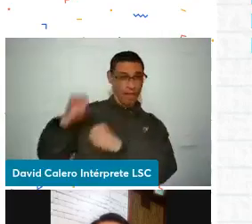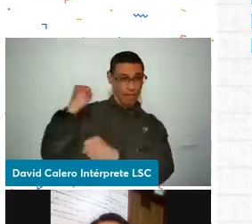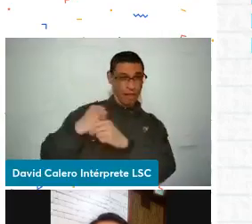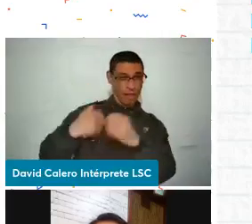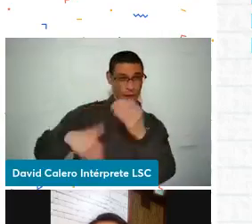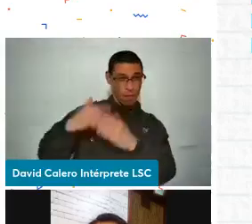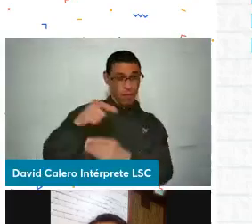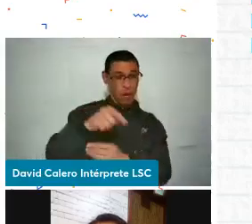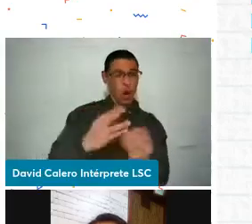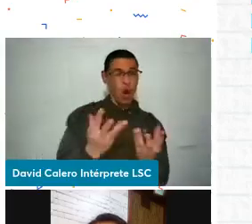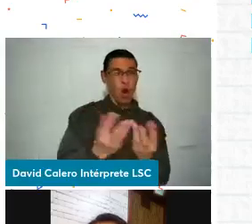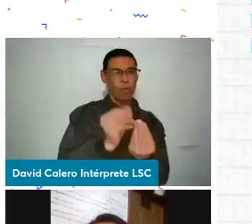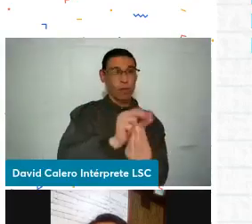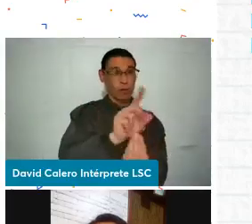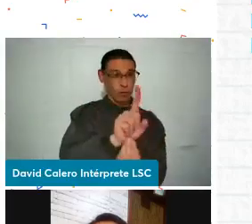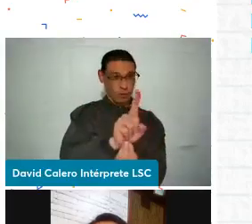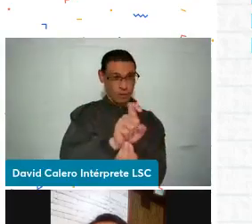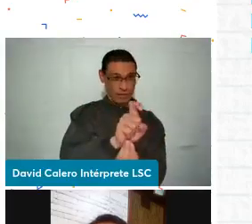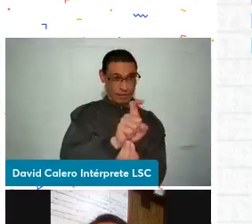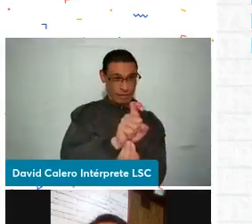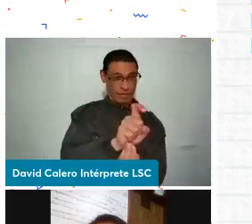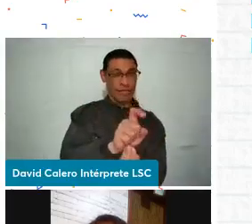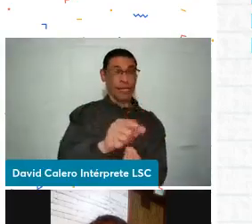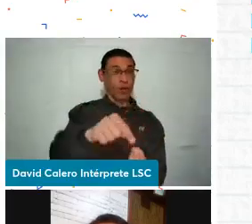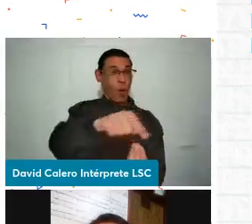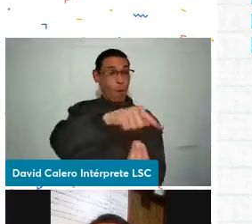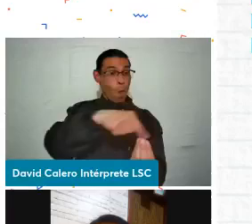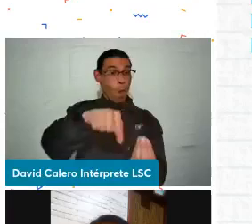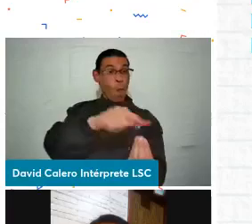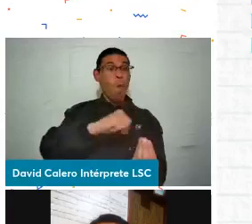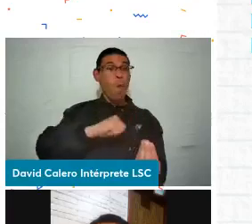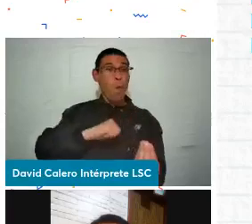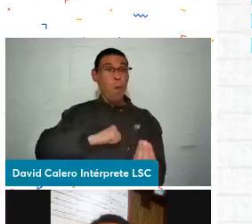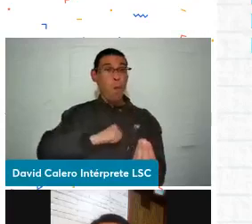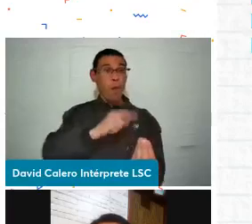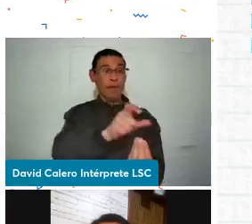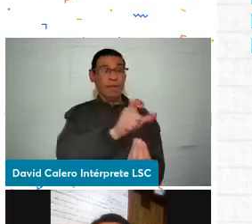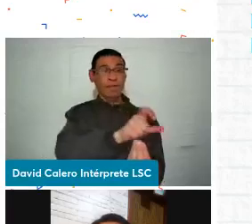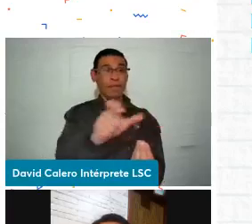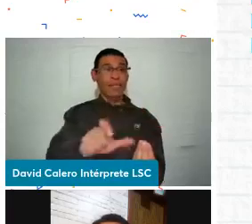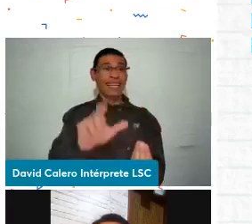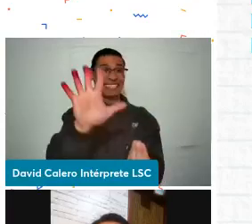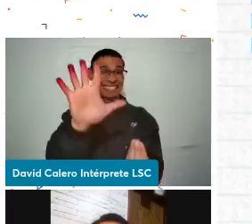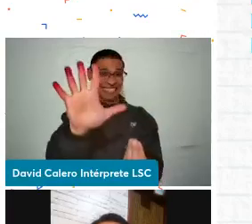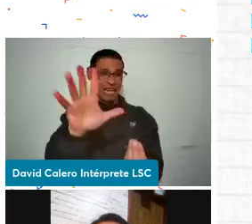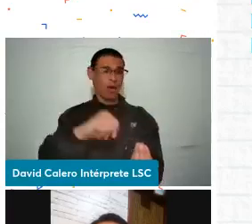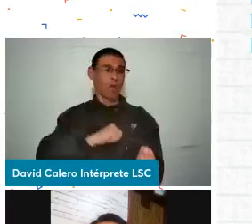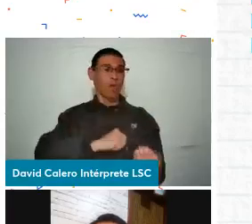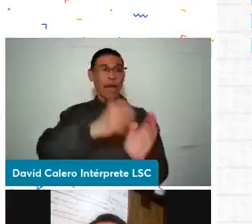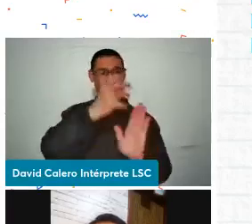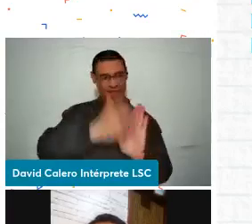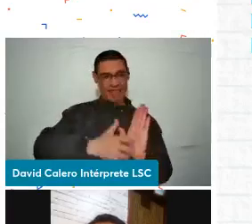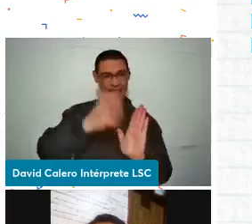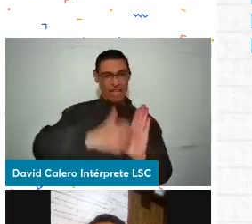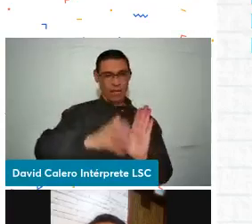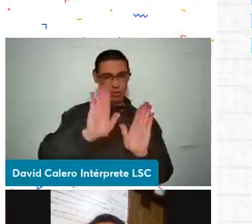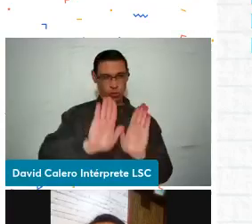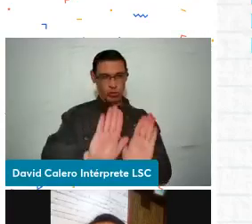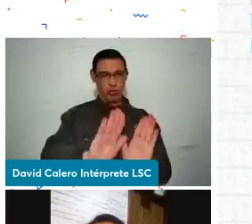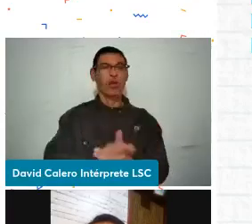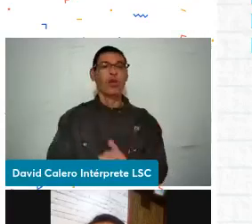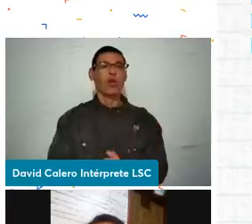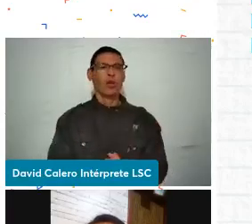los cuales en un solo grado tenía 5 estudiantes con diferentes diagnósticos y los cuales